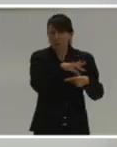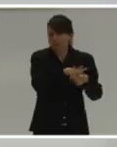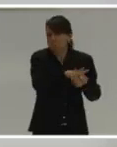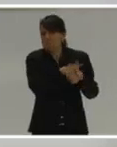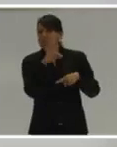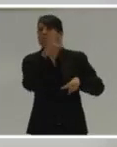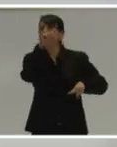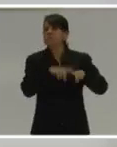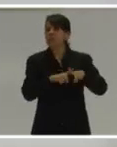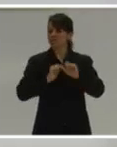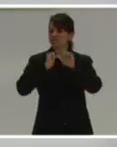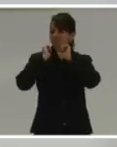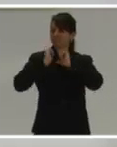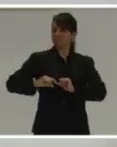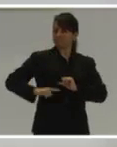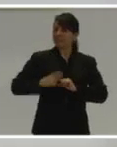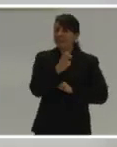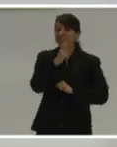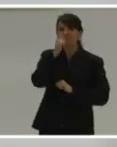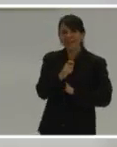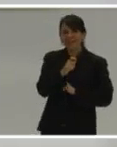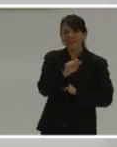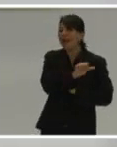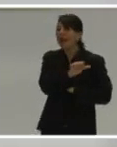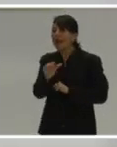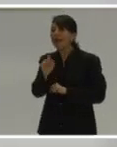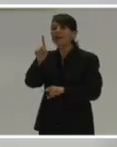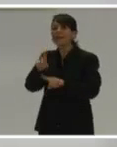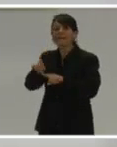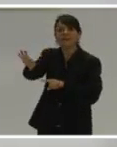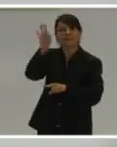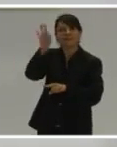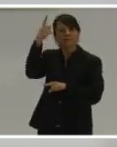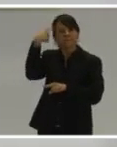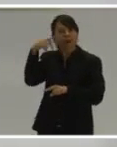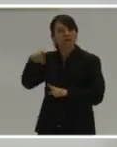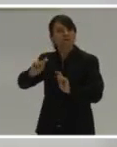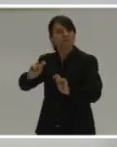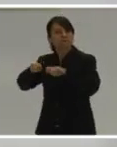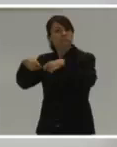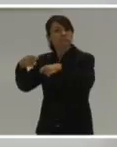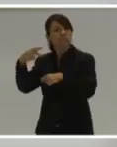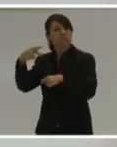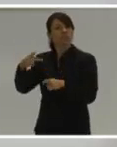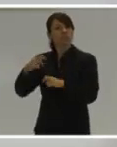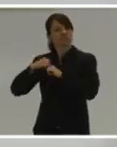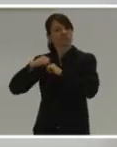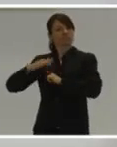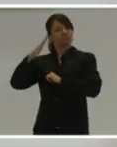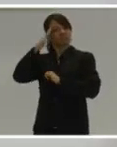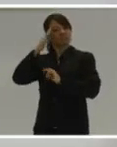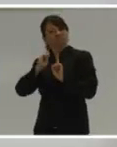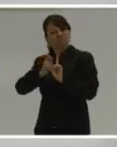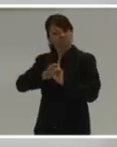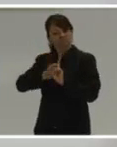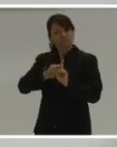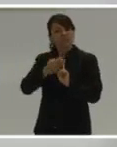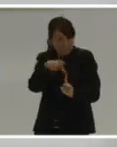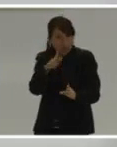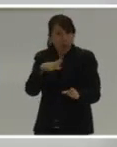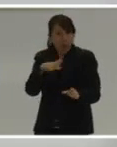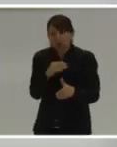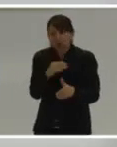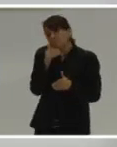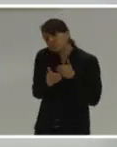implica designación, nominación de sus representantes y autoridades, que pasa por normas y procedimientos